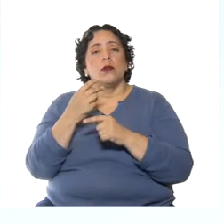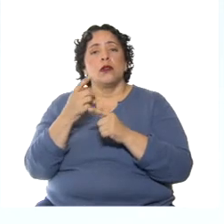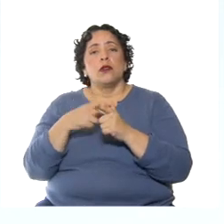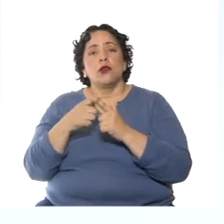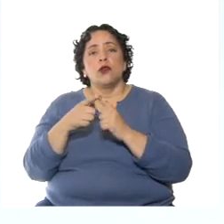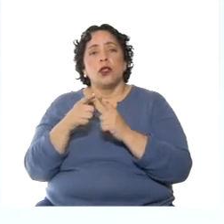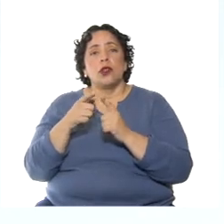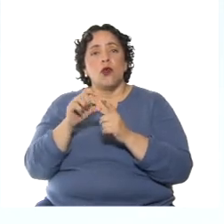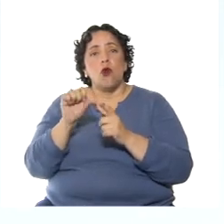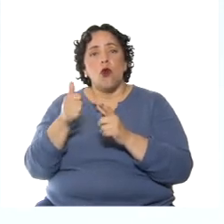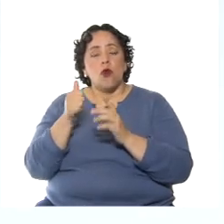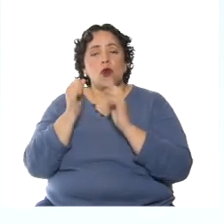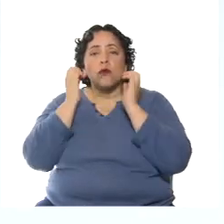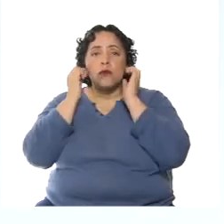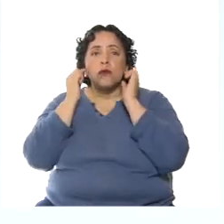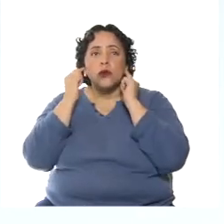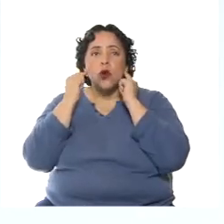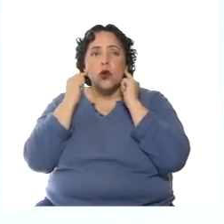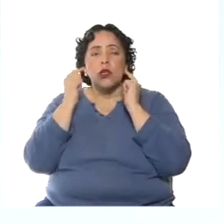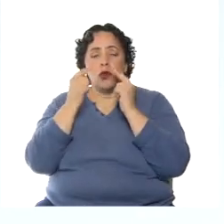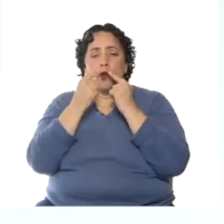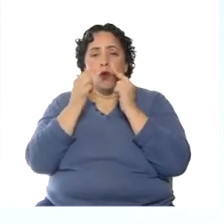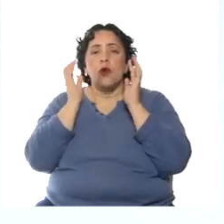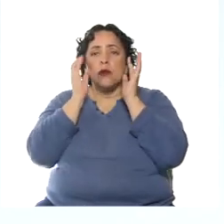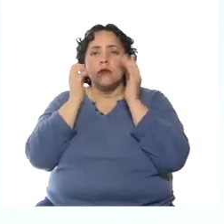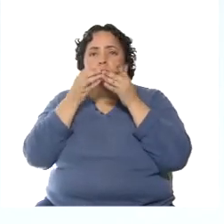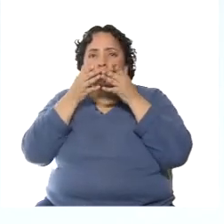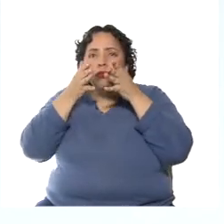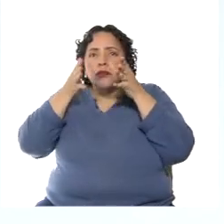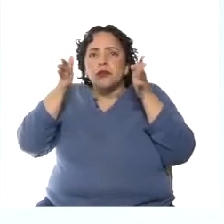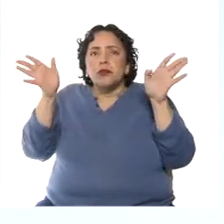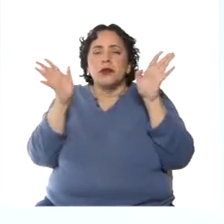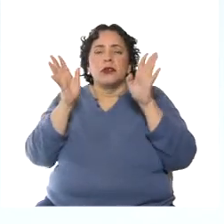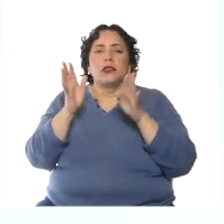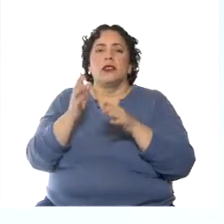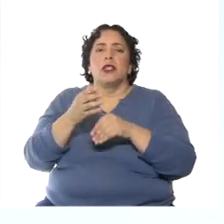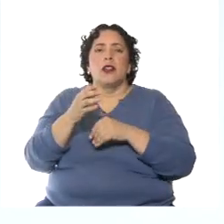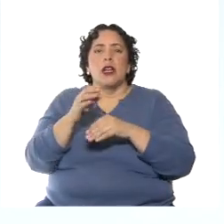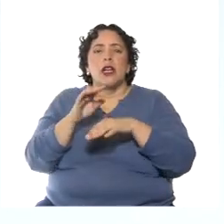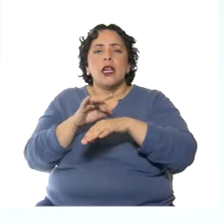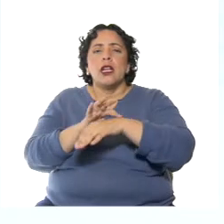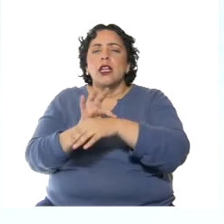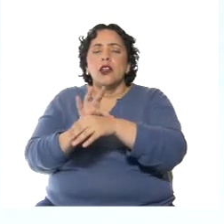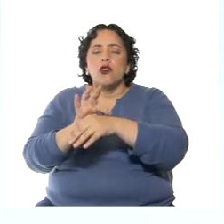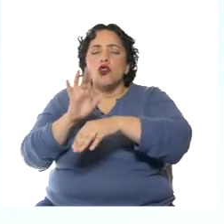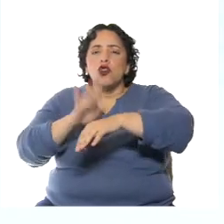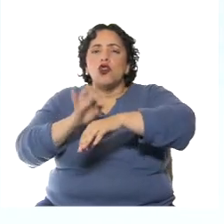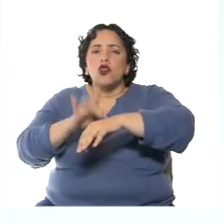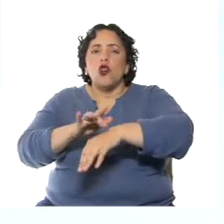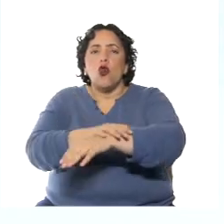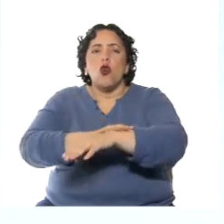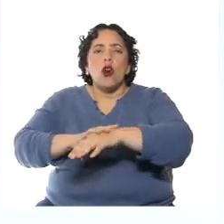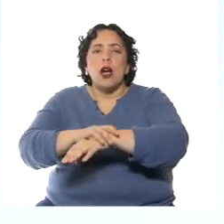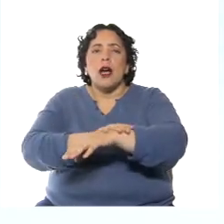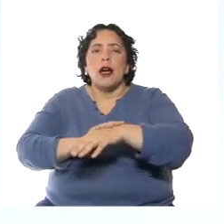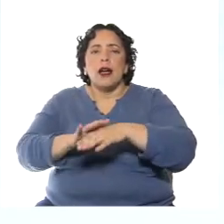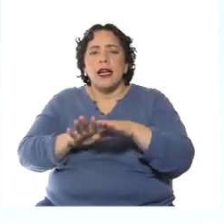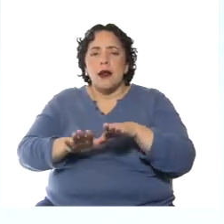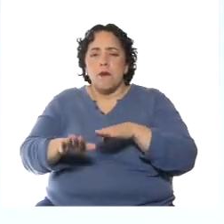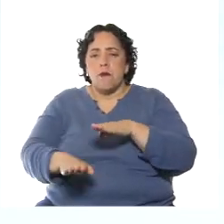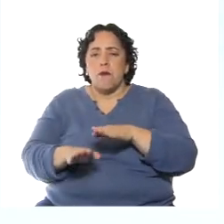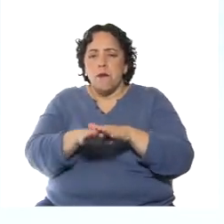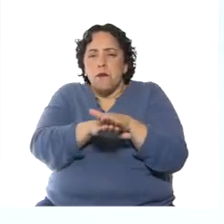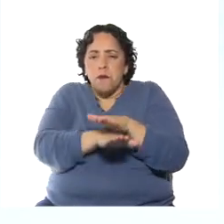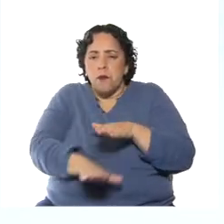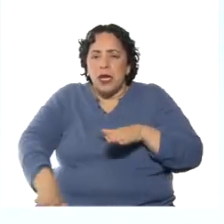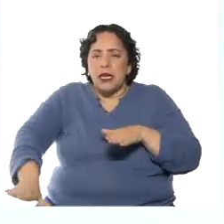entonces el resto de los sentidos cobra un gran valor. Los olores, las texturas, lo rugoso del piso,